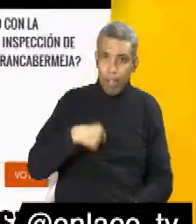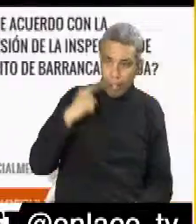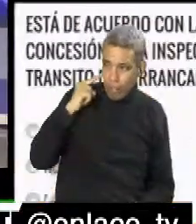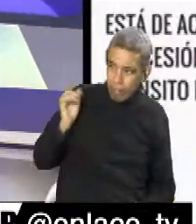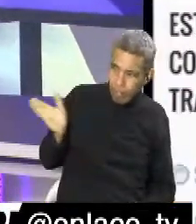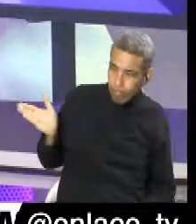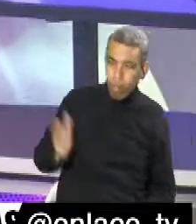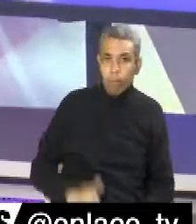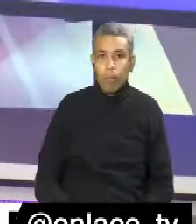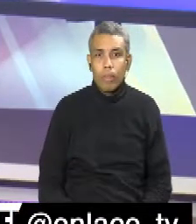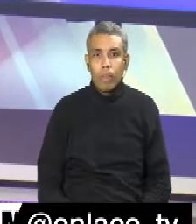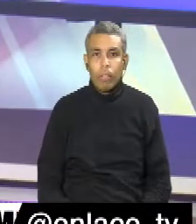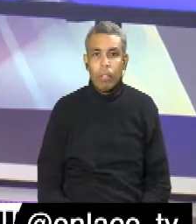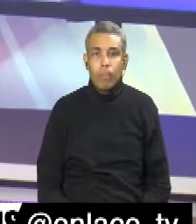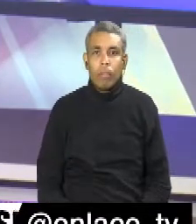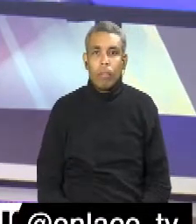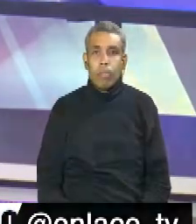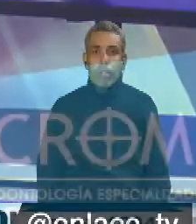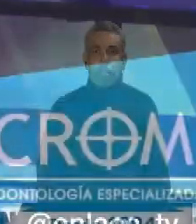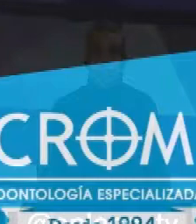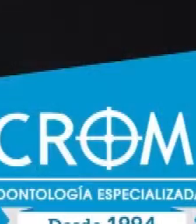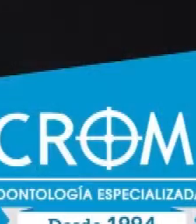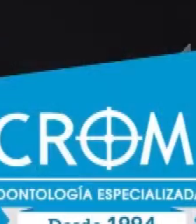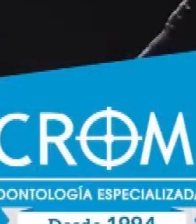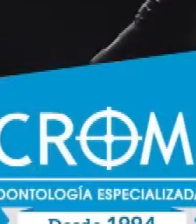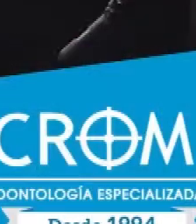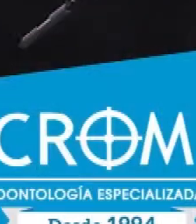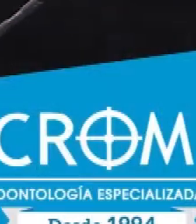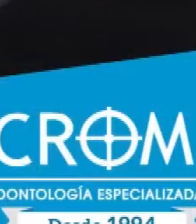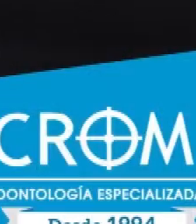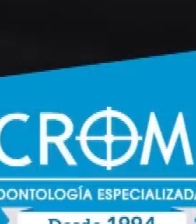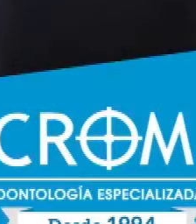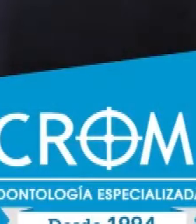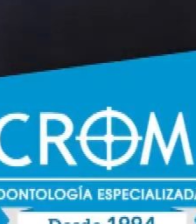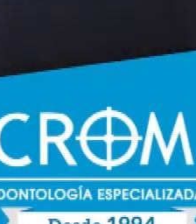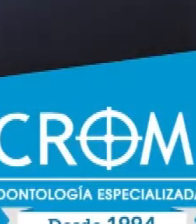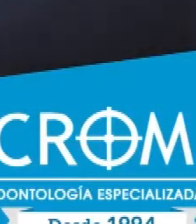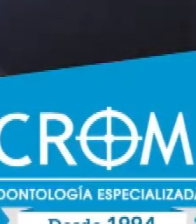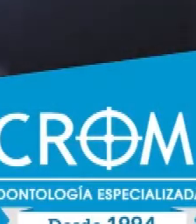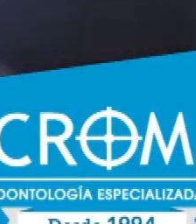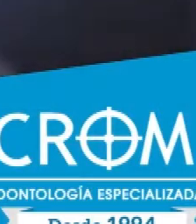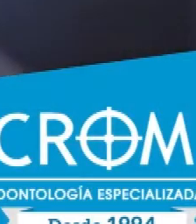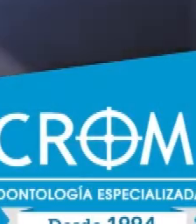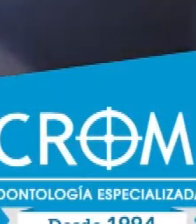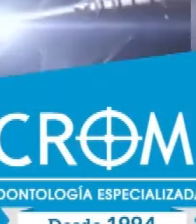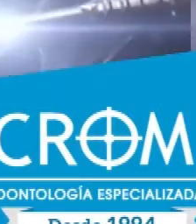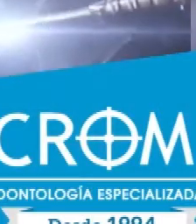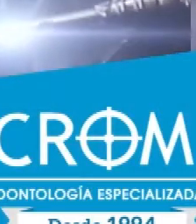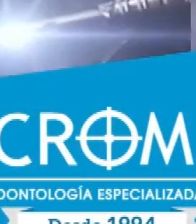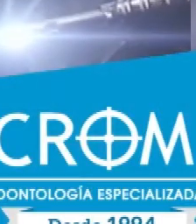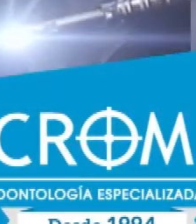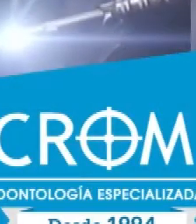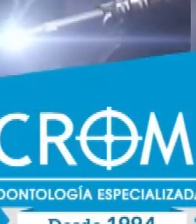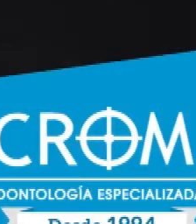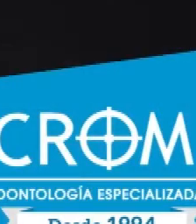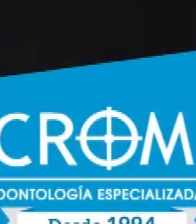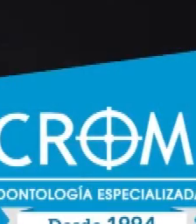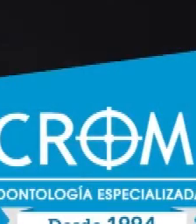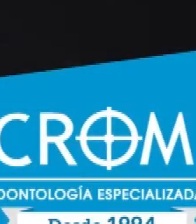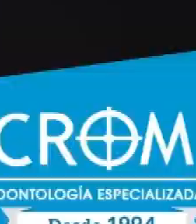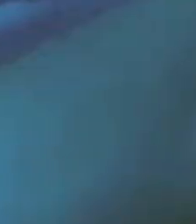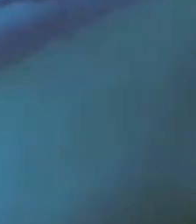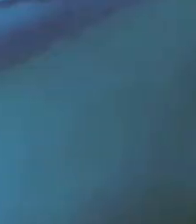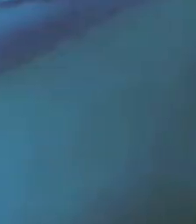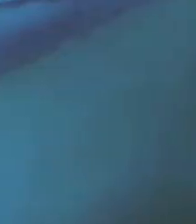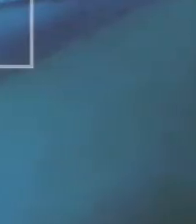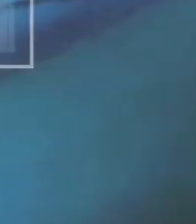www.enlacetelevisión.com. Invisalign, ortodoncia invisible, resultados muy visibles, luzca su sonrisa, no sus brackets,